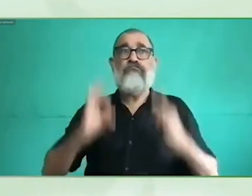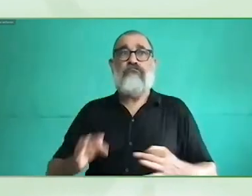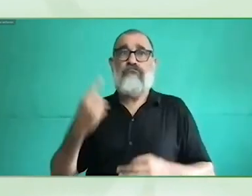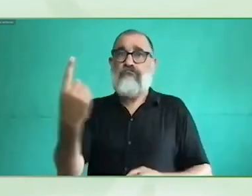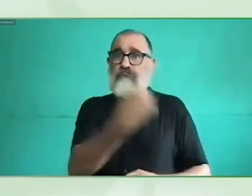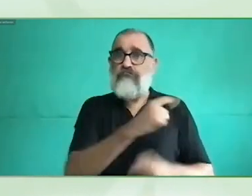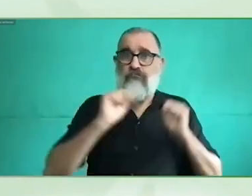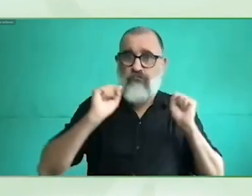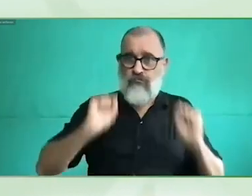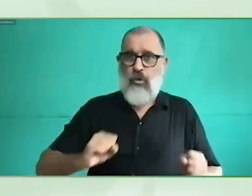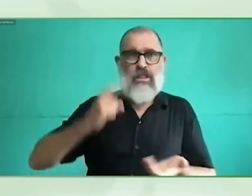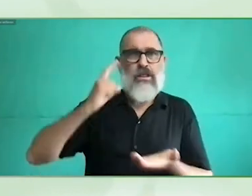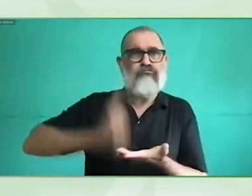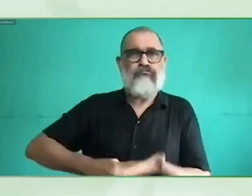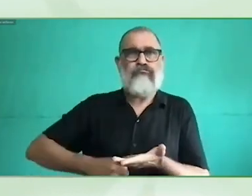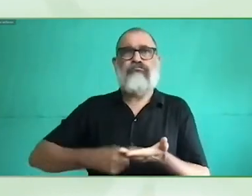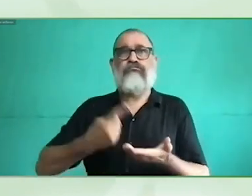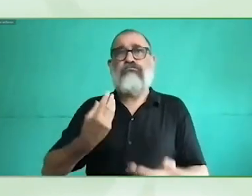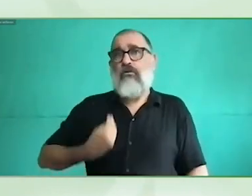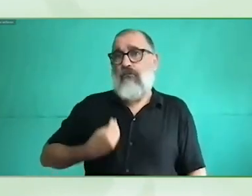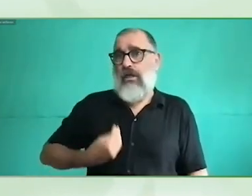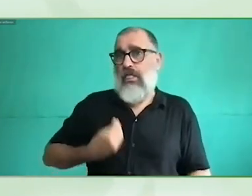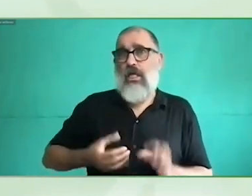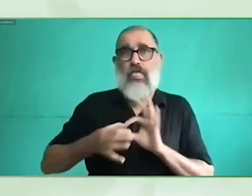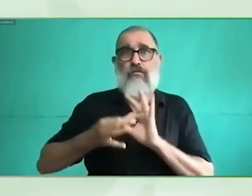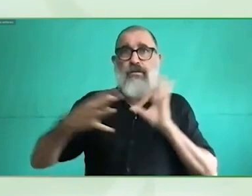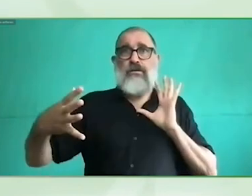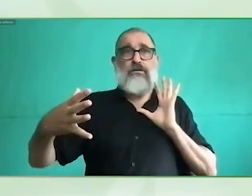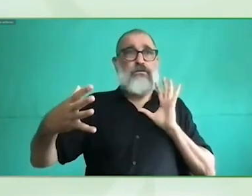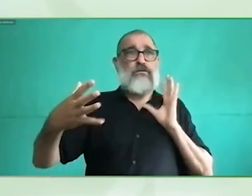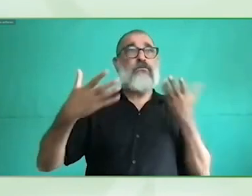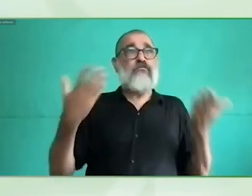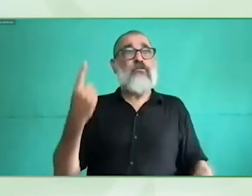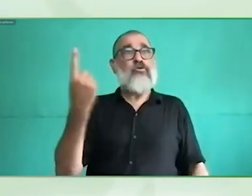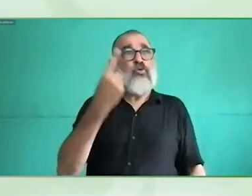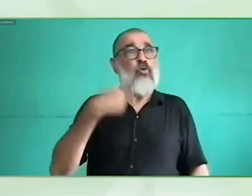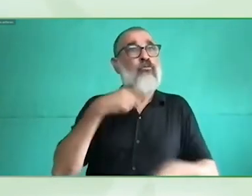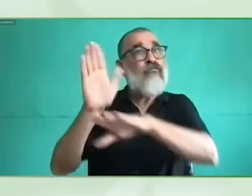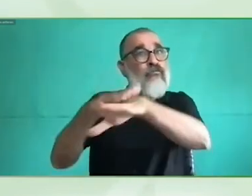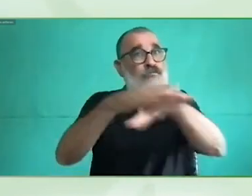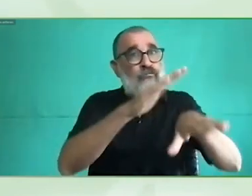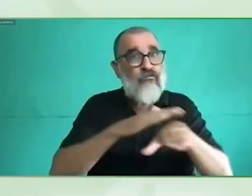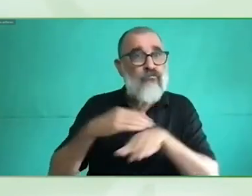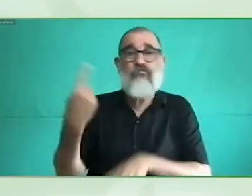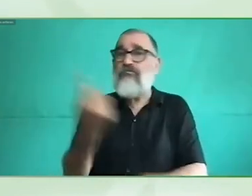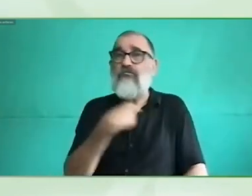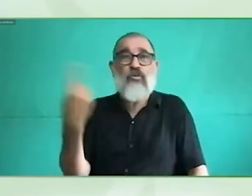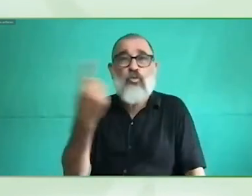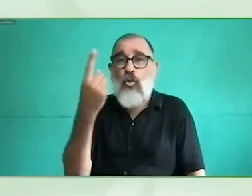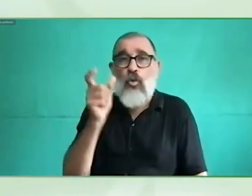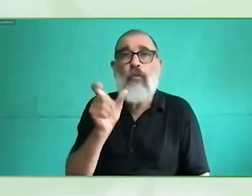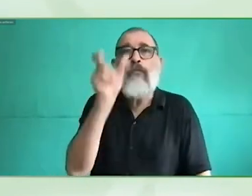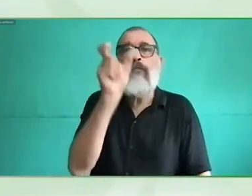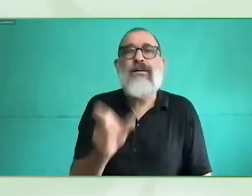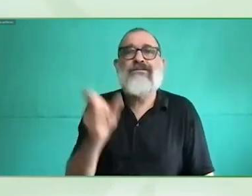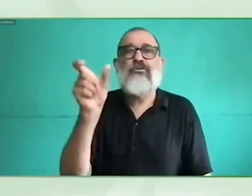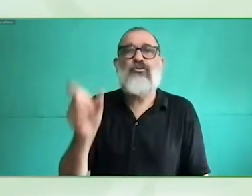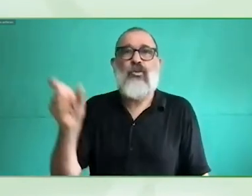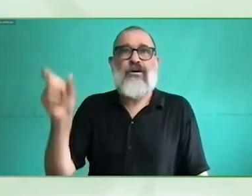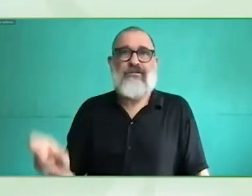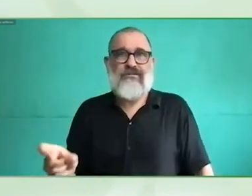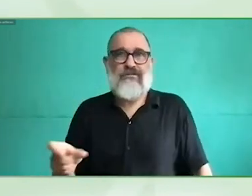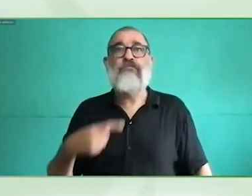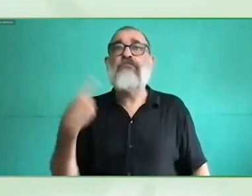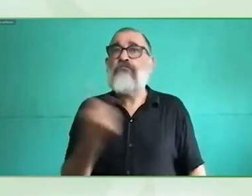quiero agradecerle enormemente Irene por este inspirador y abridor de ojos aunque no sé si